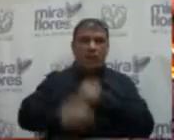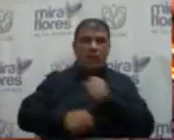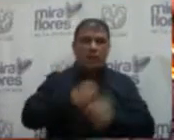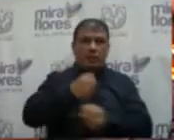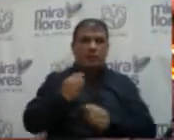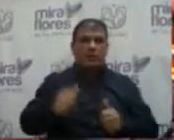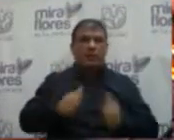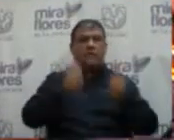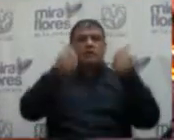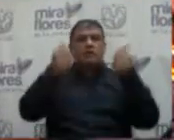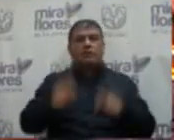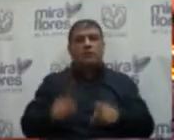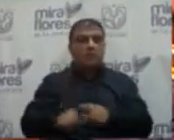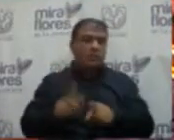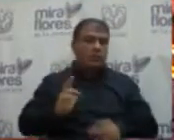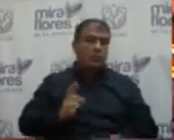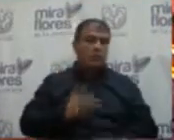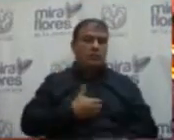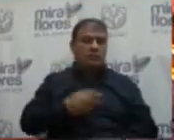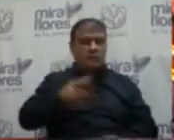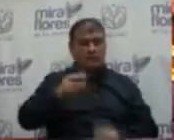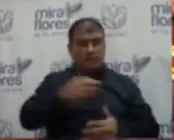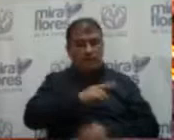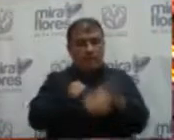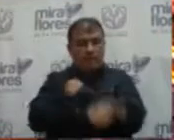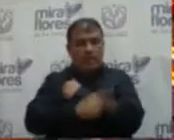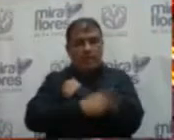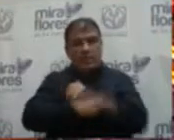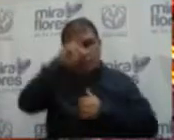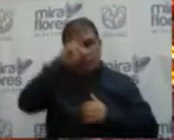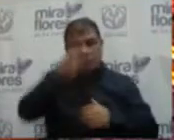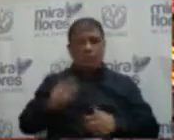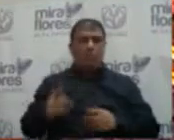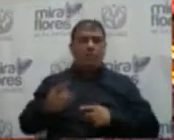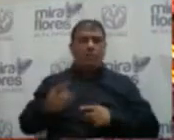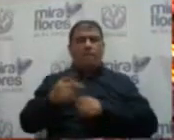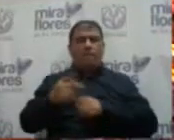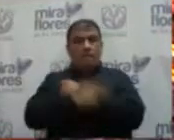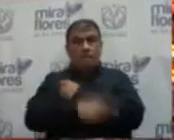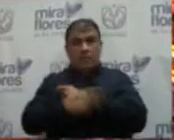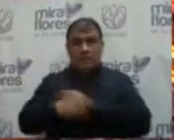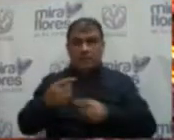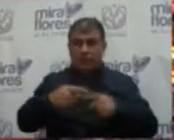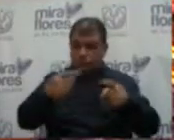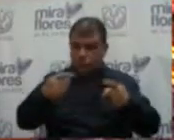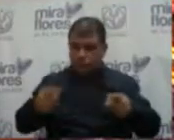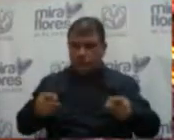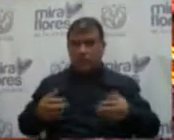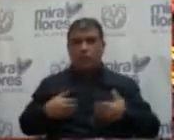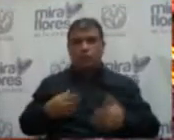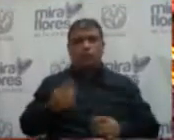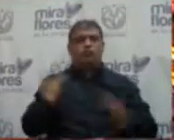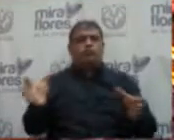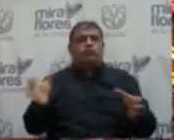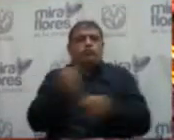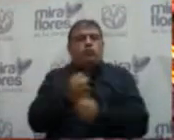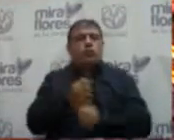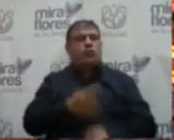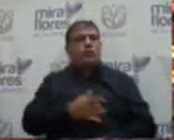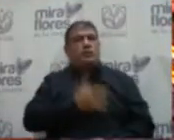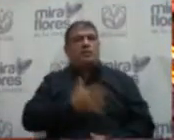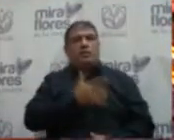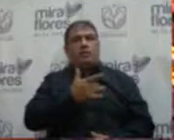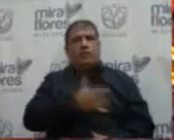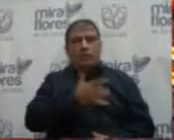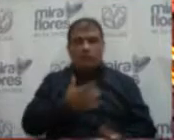la independencia de nuestra patria, el Perú. Un país diverso que alberga un solo sentimiento y